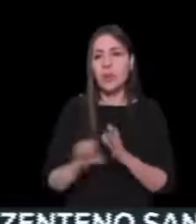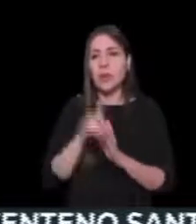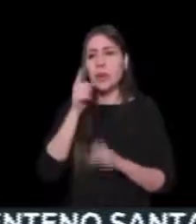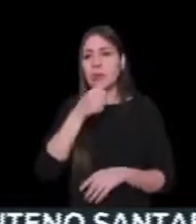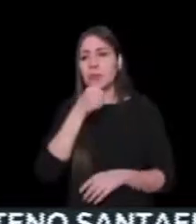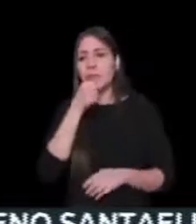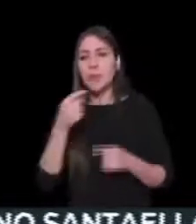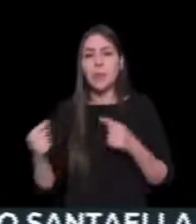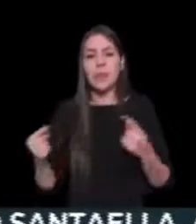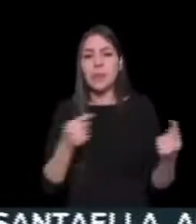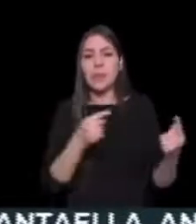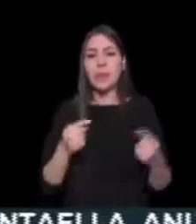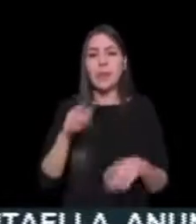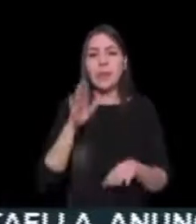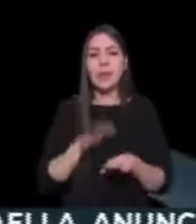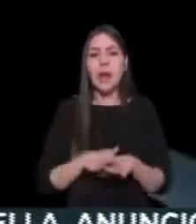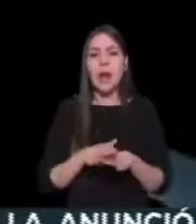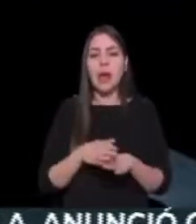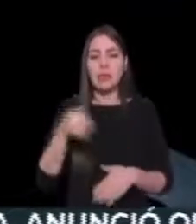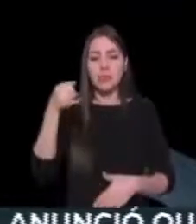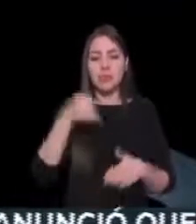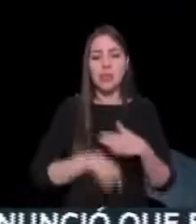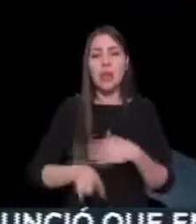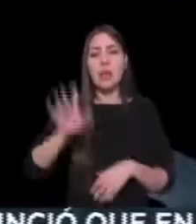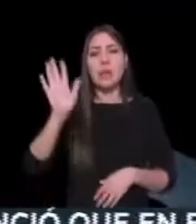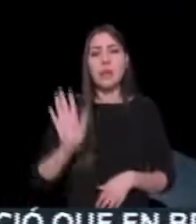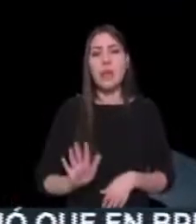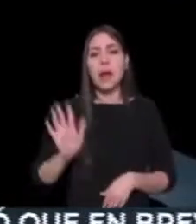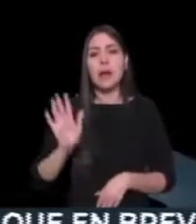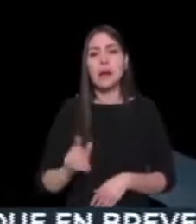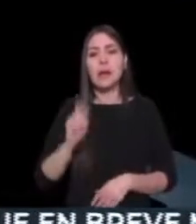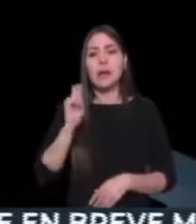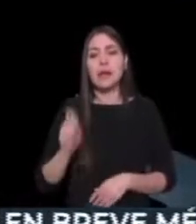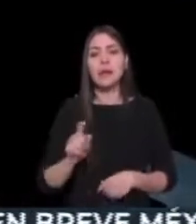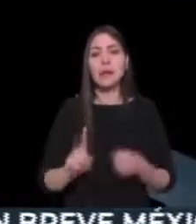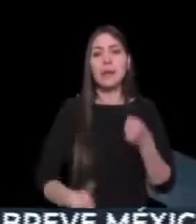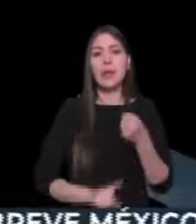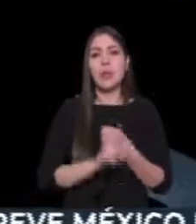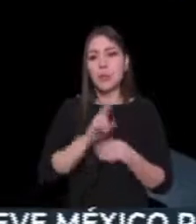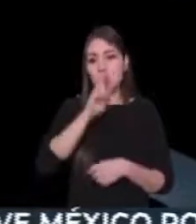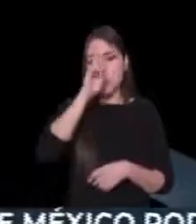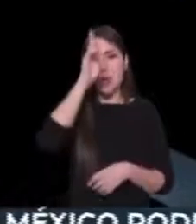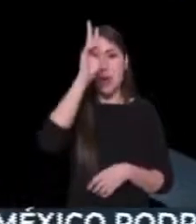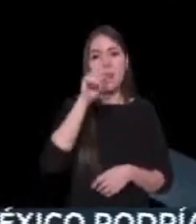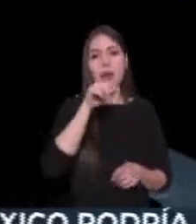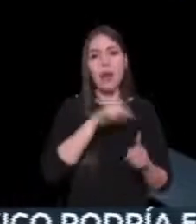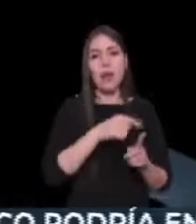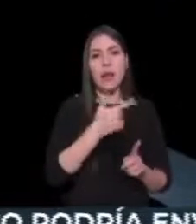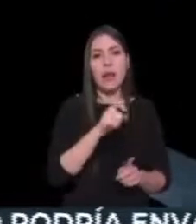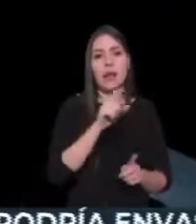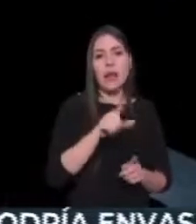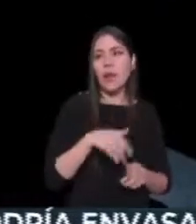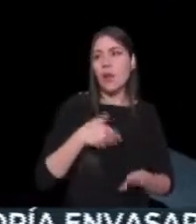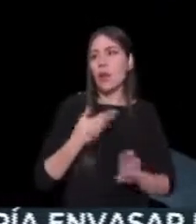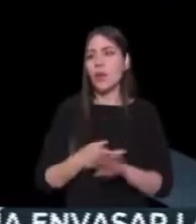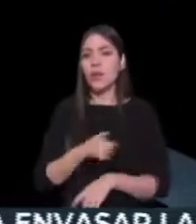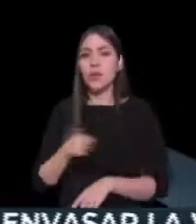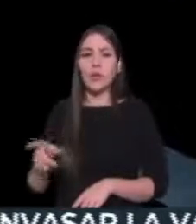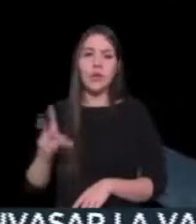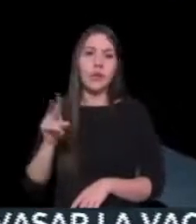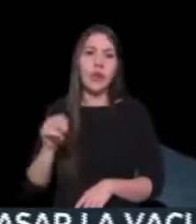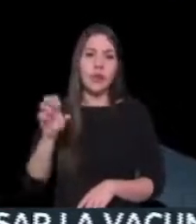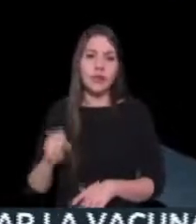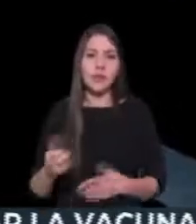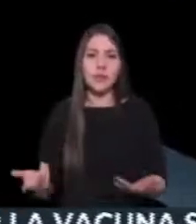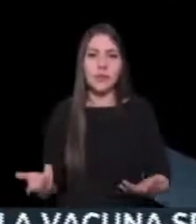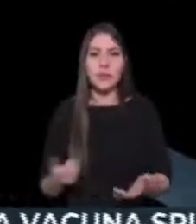público, y la amplificaron de tal manera que pareciera que fue una reacción violenta de parte del doctor Gatell, cosa que no lo fue. Entonces,